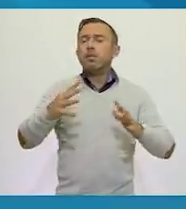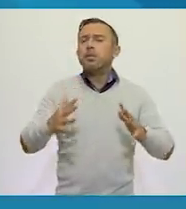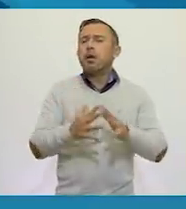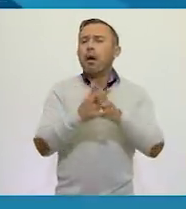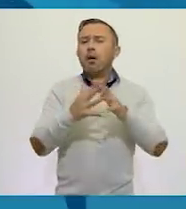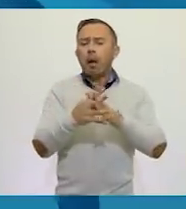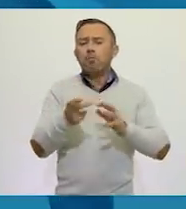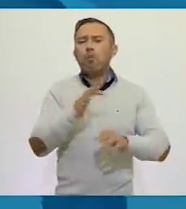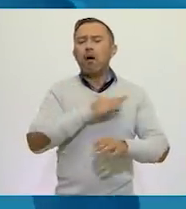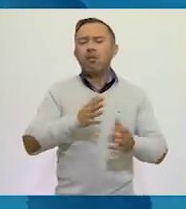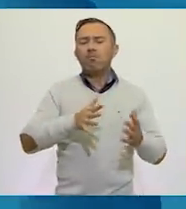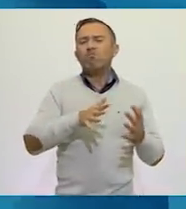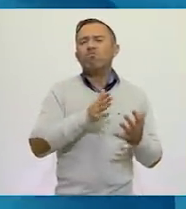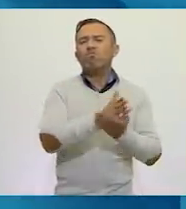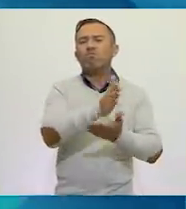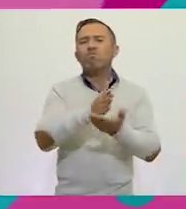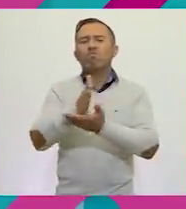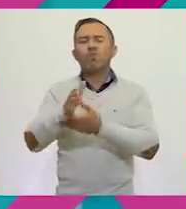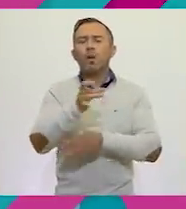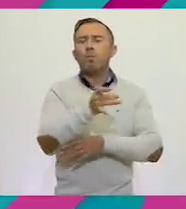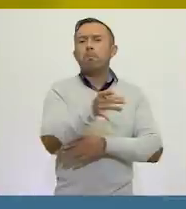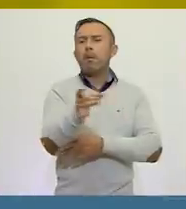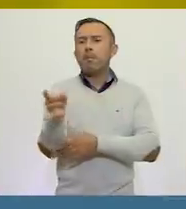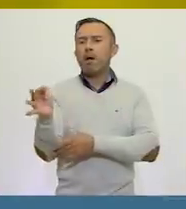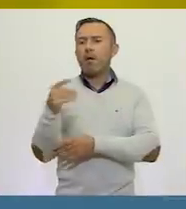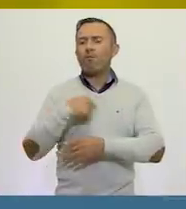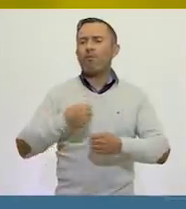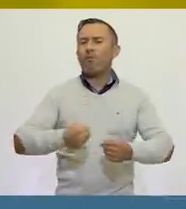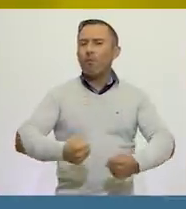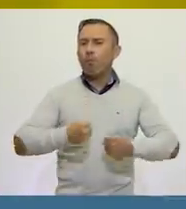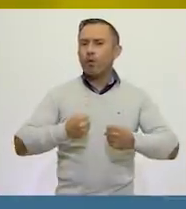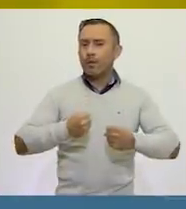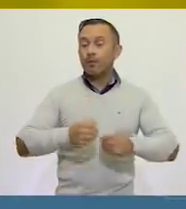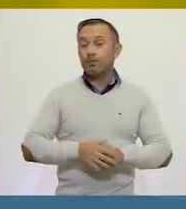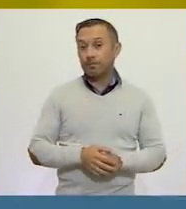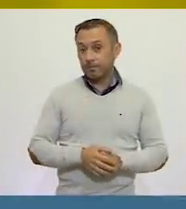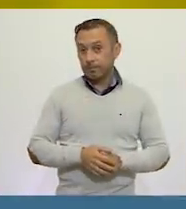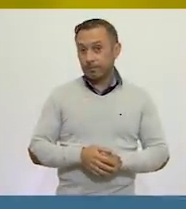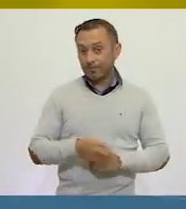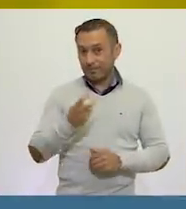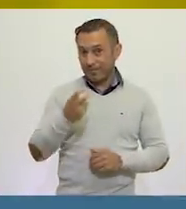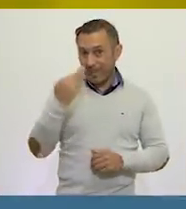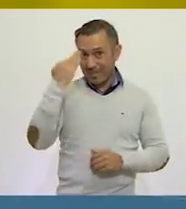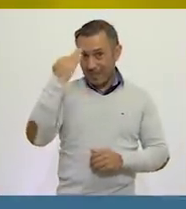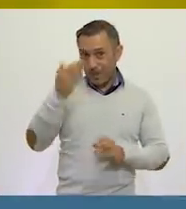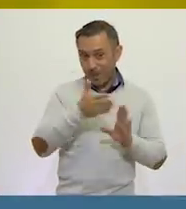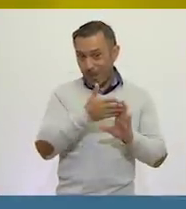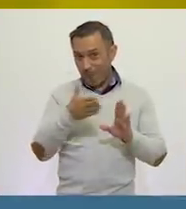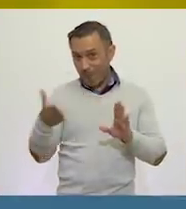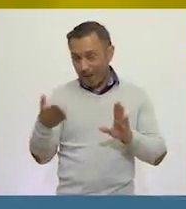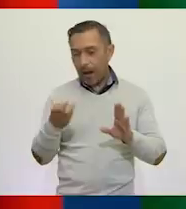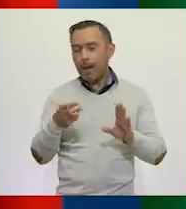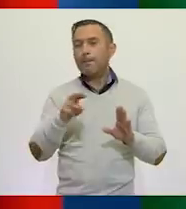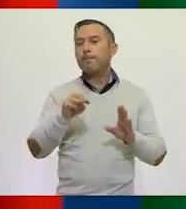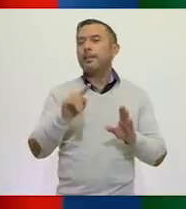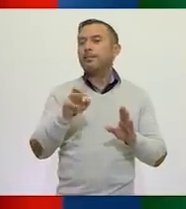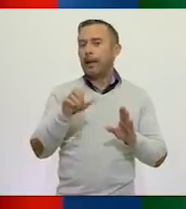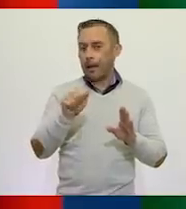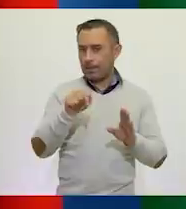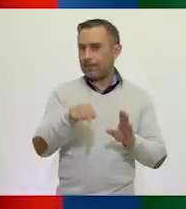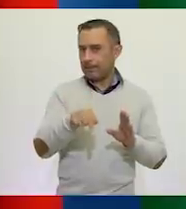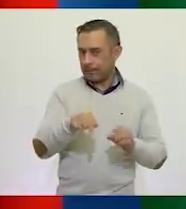conquista y el medio de poder. Y es en ese periodo donde ubicamos a los mixtecas. Así